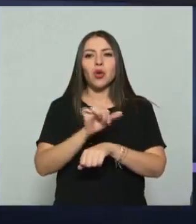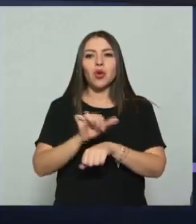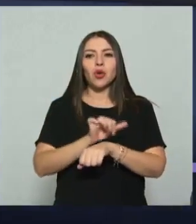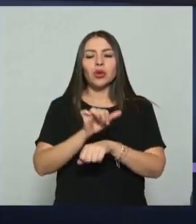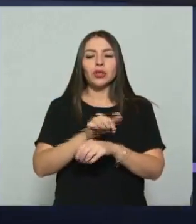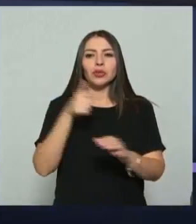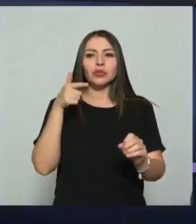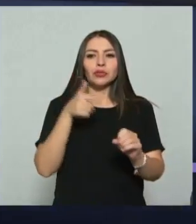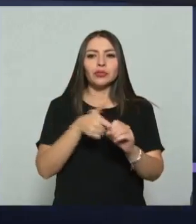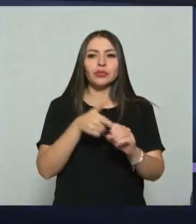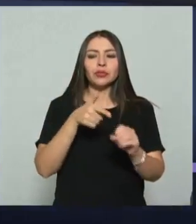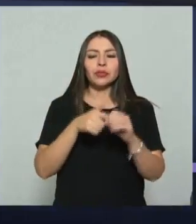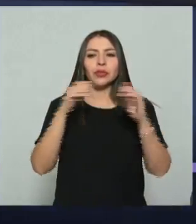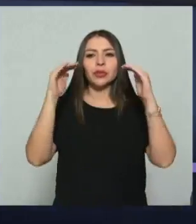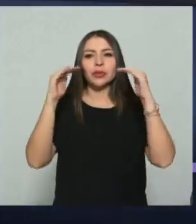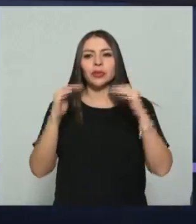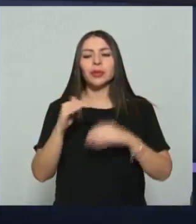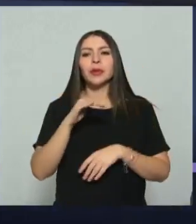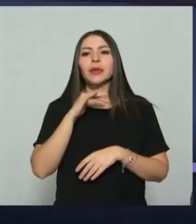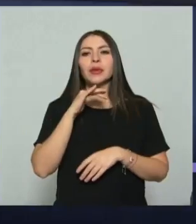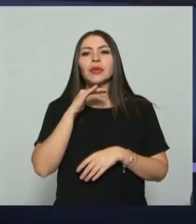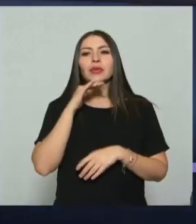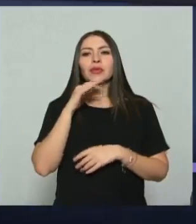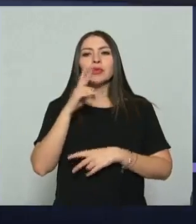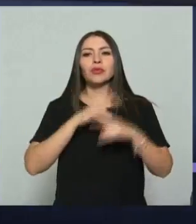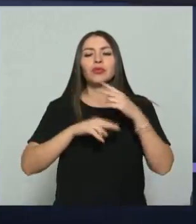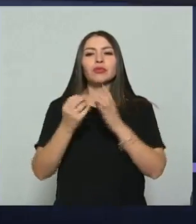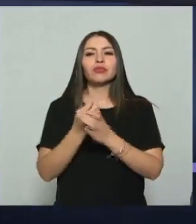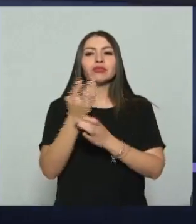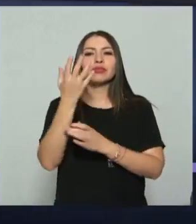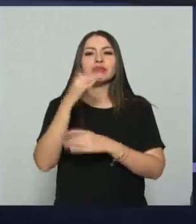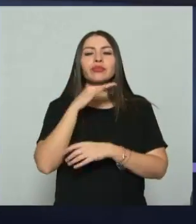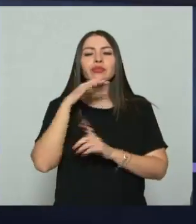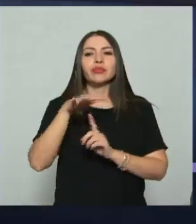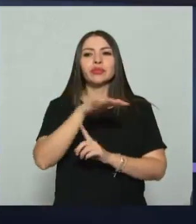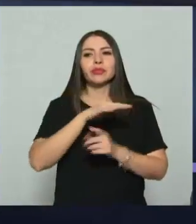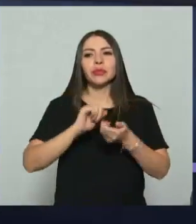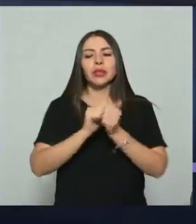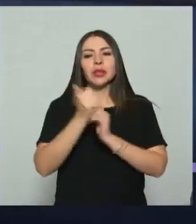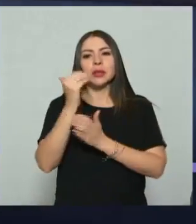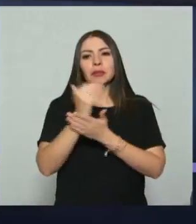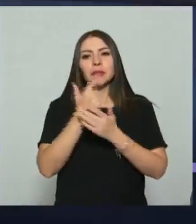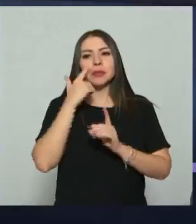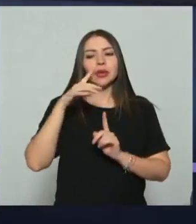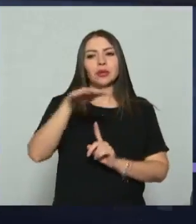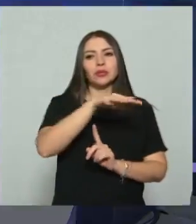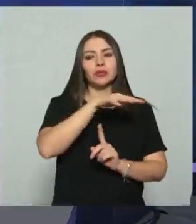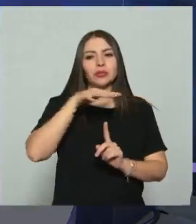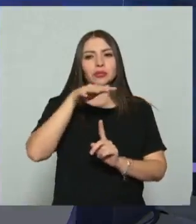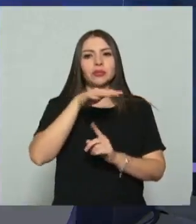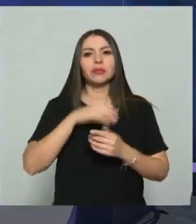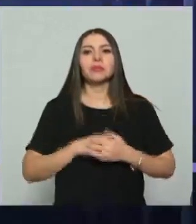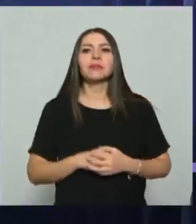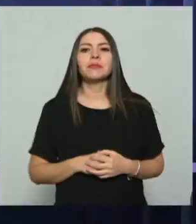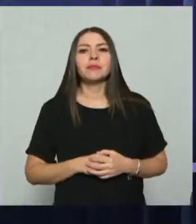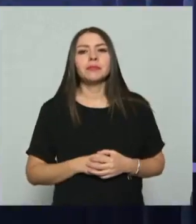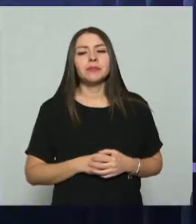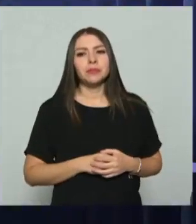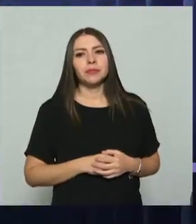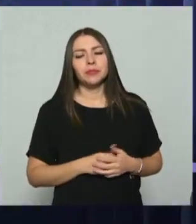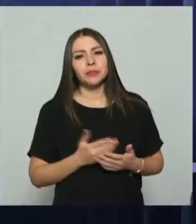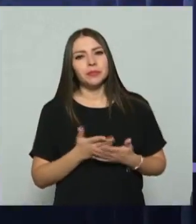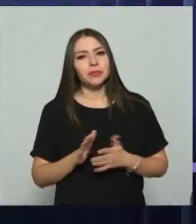generar menos efectos nocivos y contaminantes para la atmósfera. Dos datos importantes que me gustaría tener